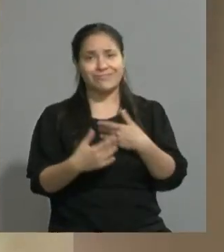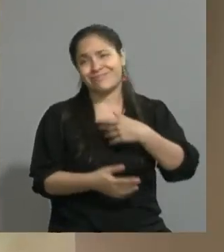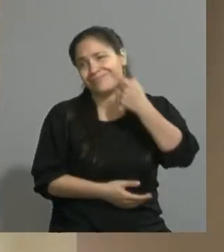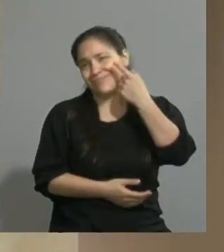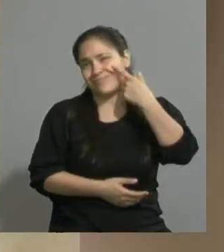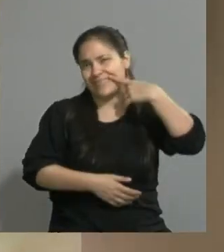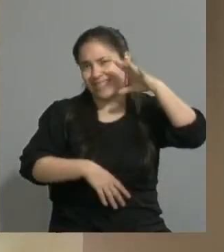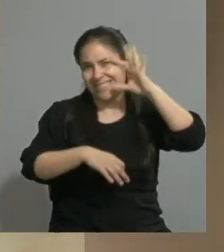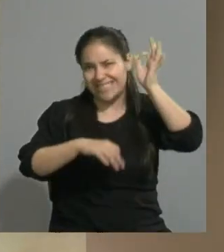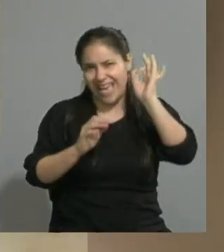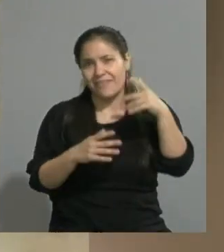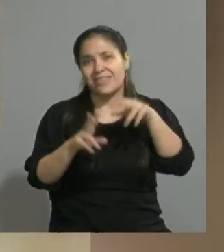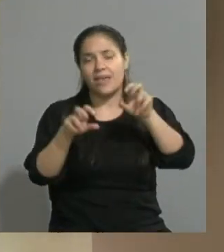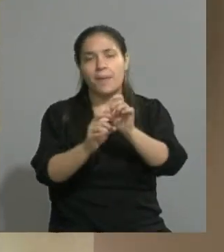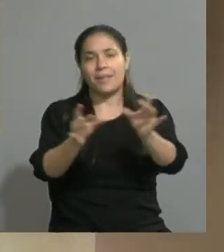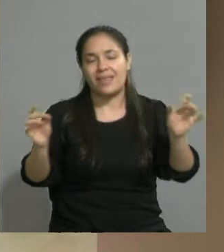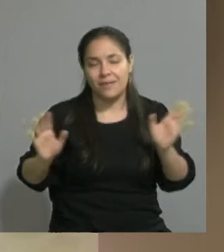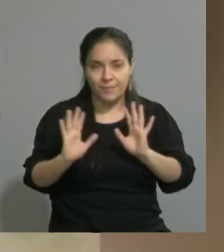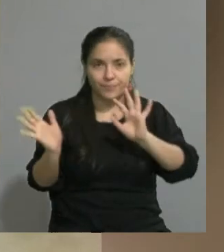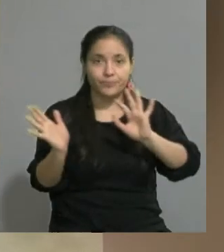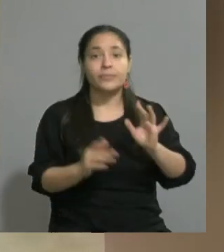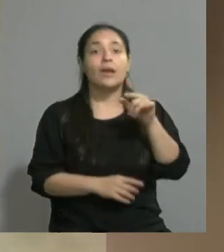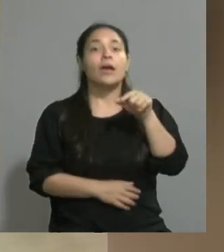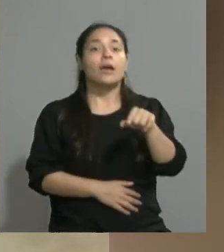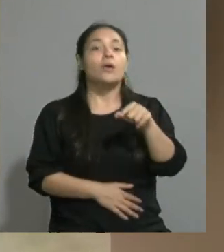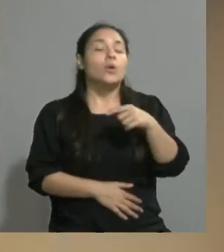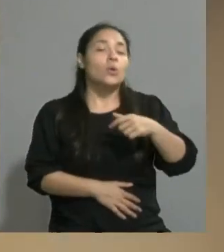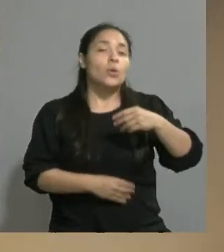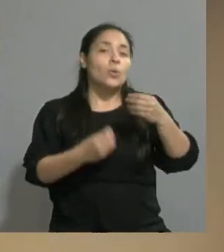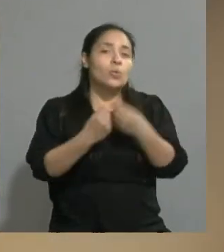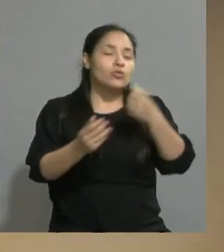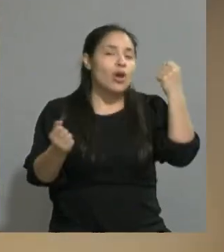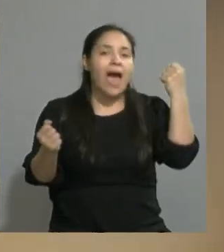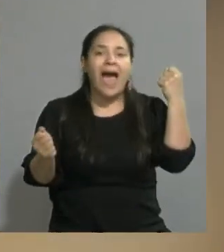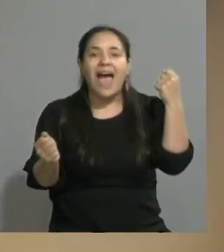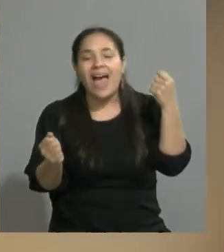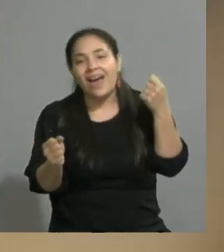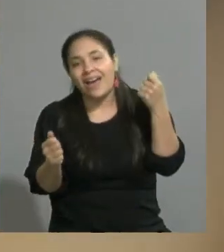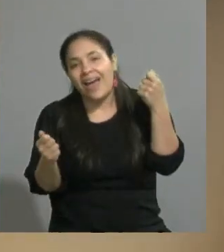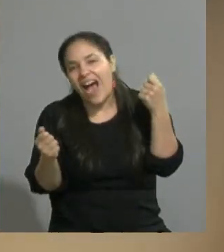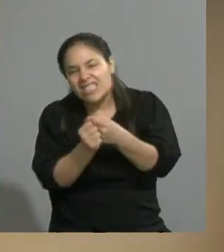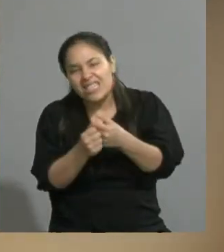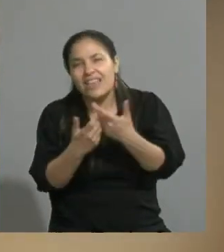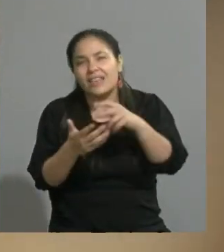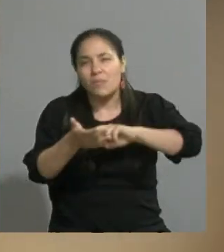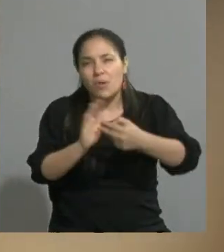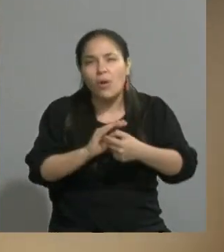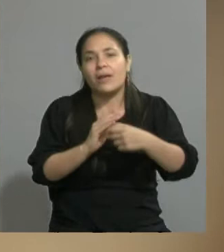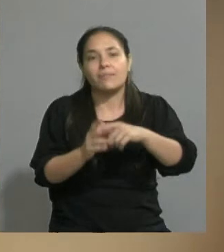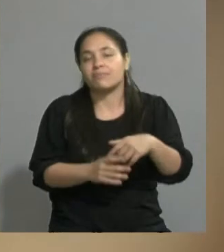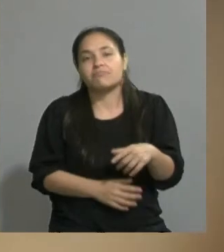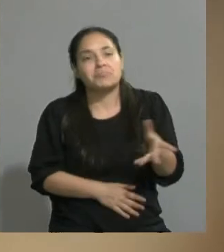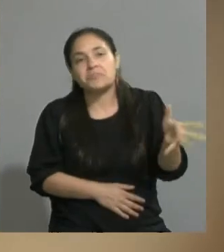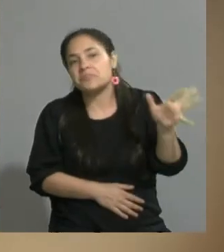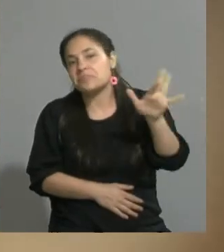este tema y sobre todo en pandemia, ¿no? De todo esto, ¿cuántos accidentes suceden a diario